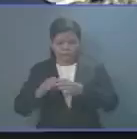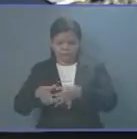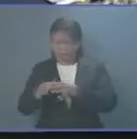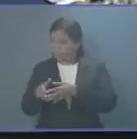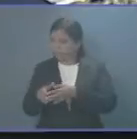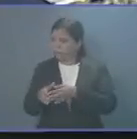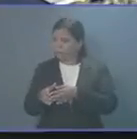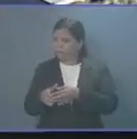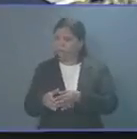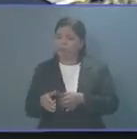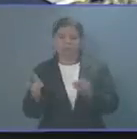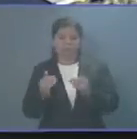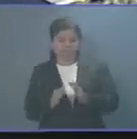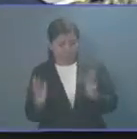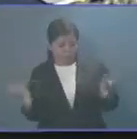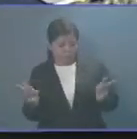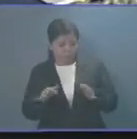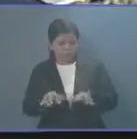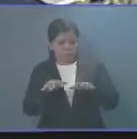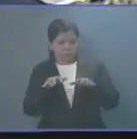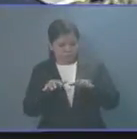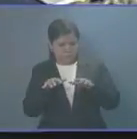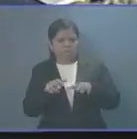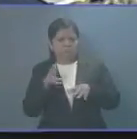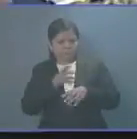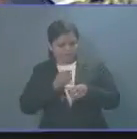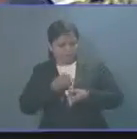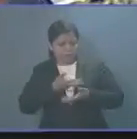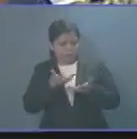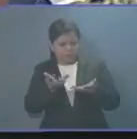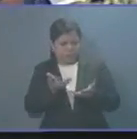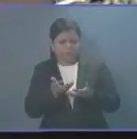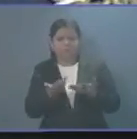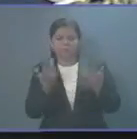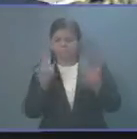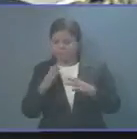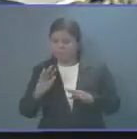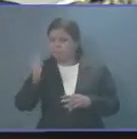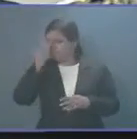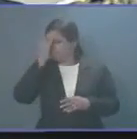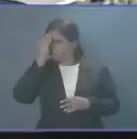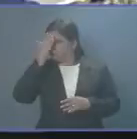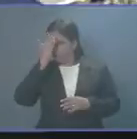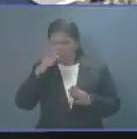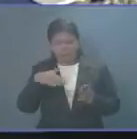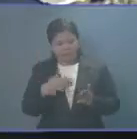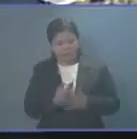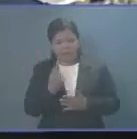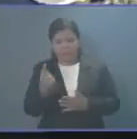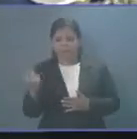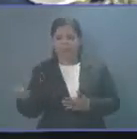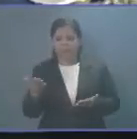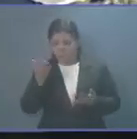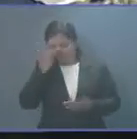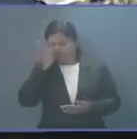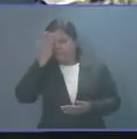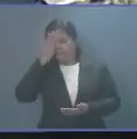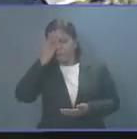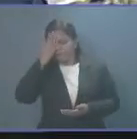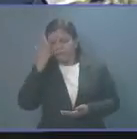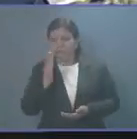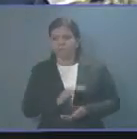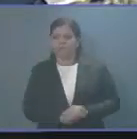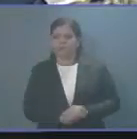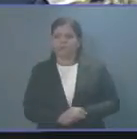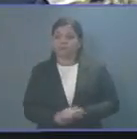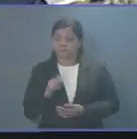las sesiones plenarias que se hacen, que son conocidas ampliamente por toda la población.